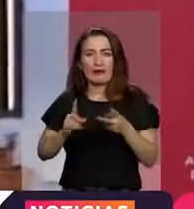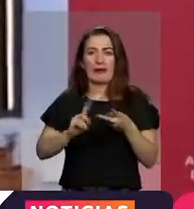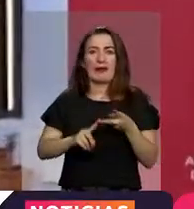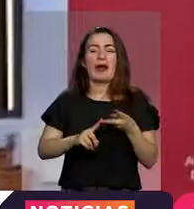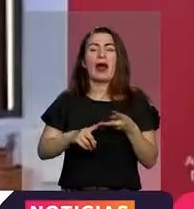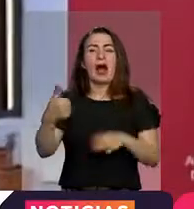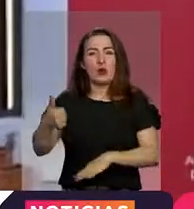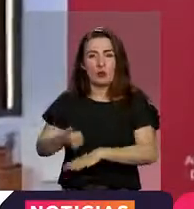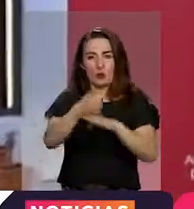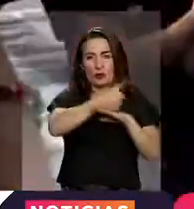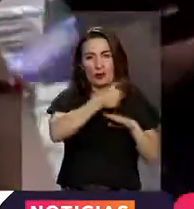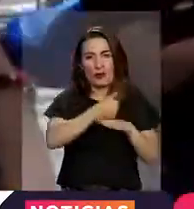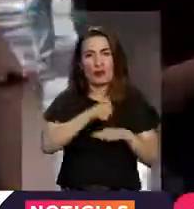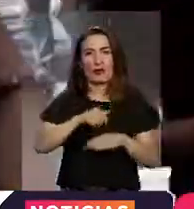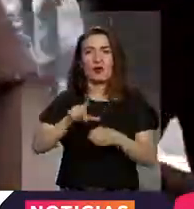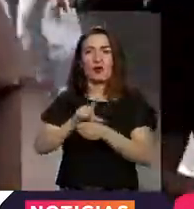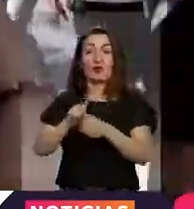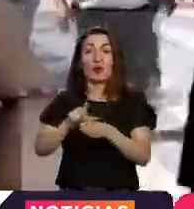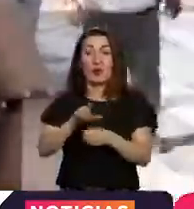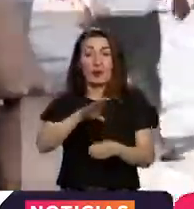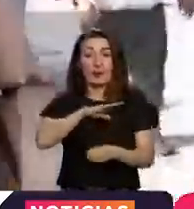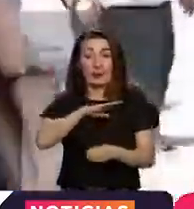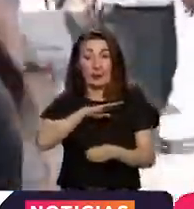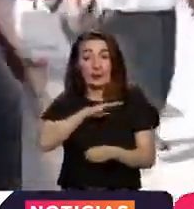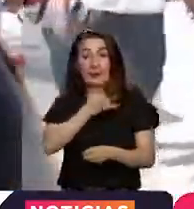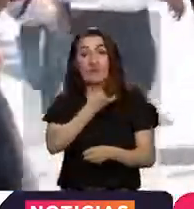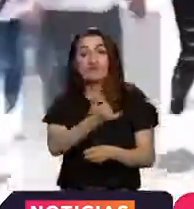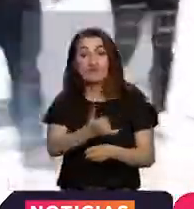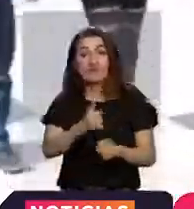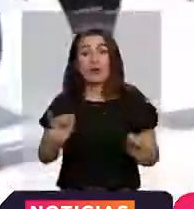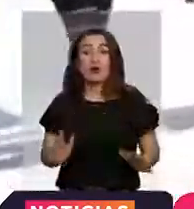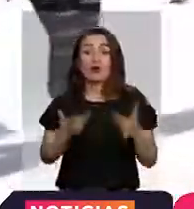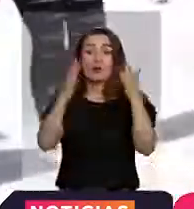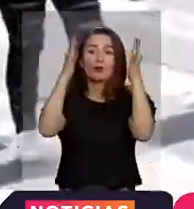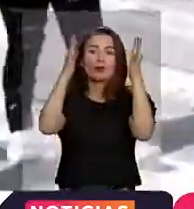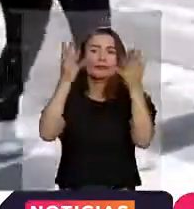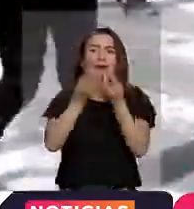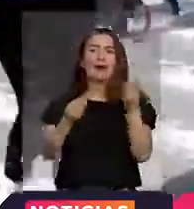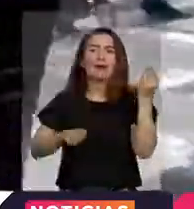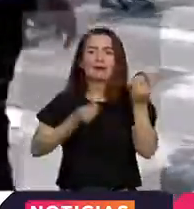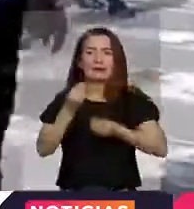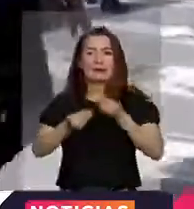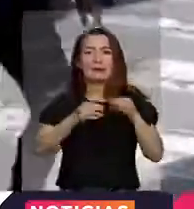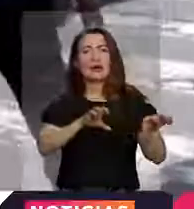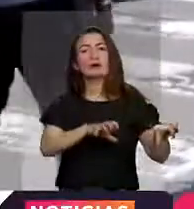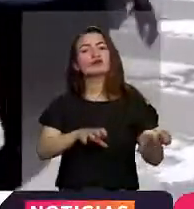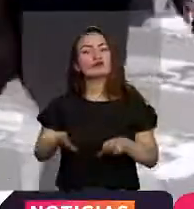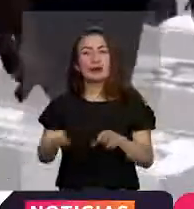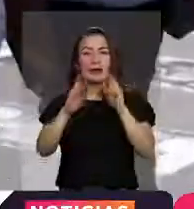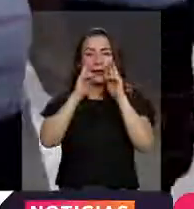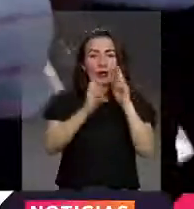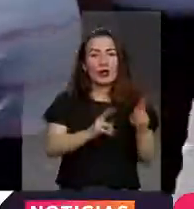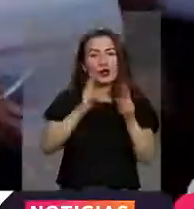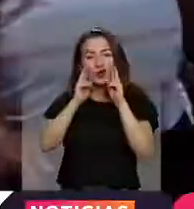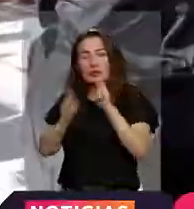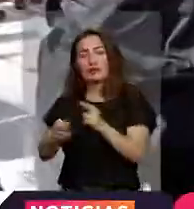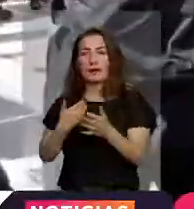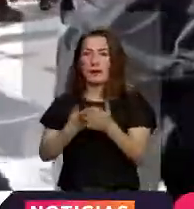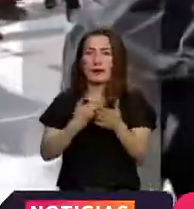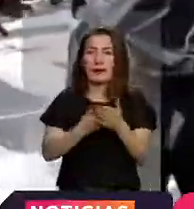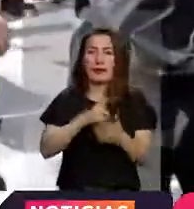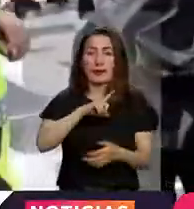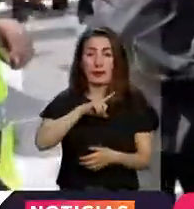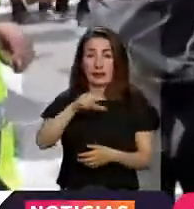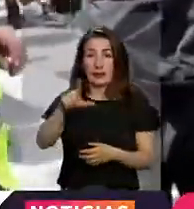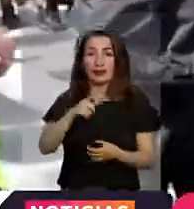las autoridades locales. Según la alcaldía local, esta conmemoración hace parte de las acciones que permiten el reconocimiento y garantía del